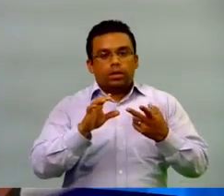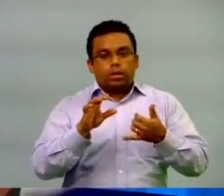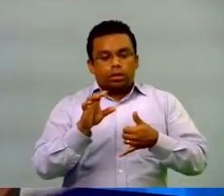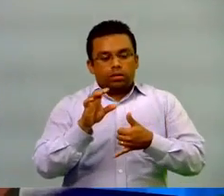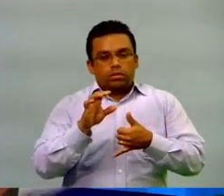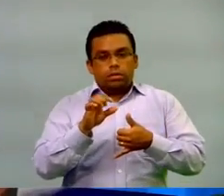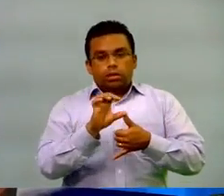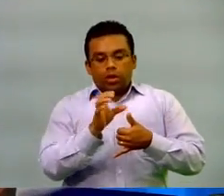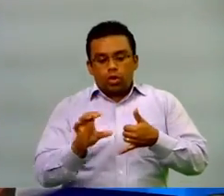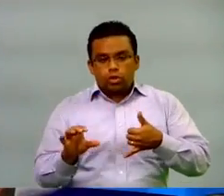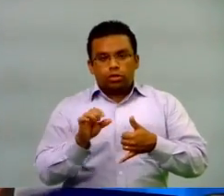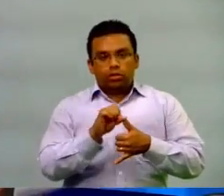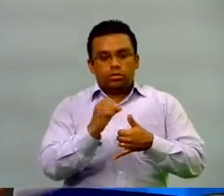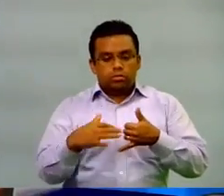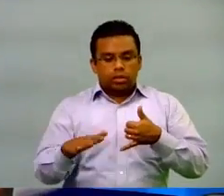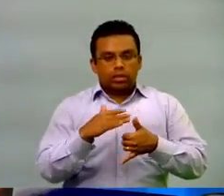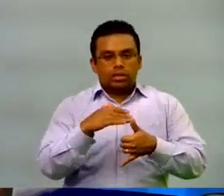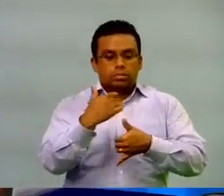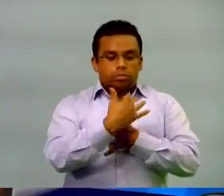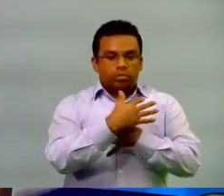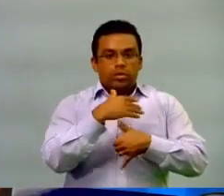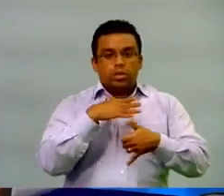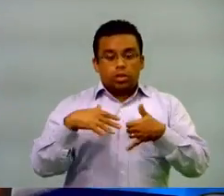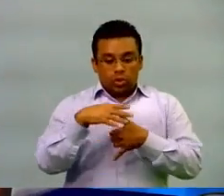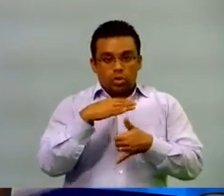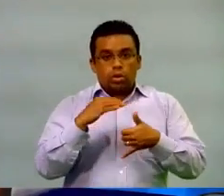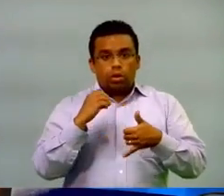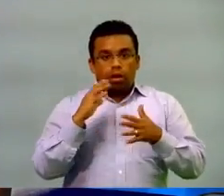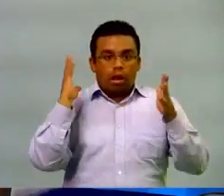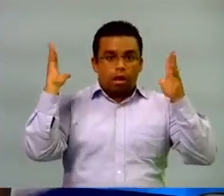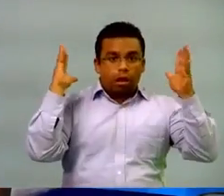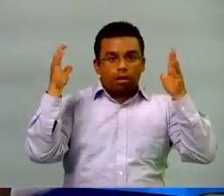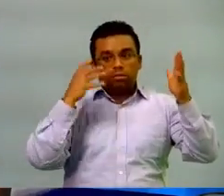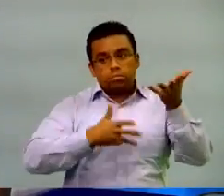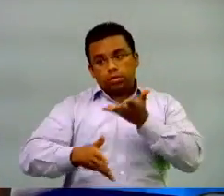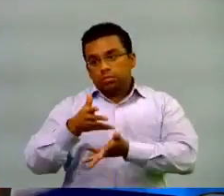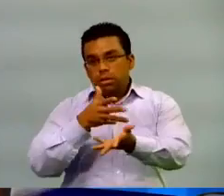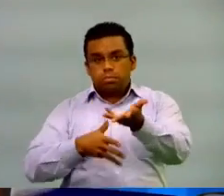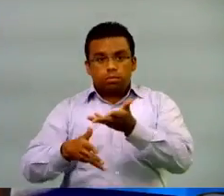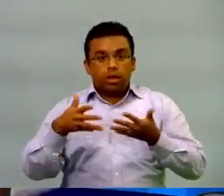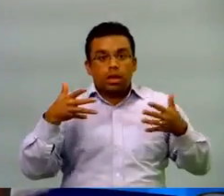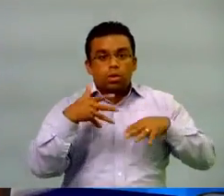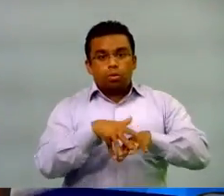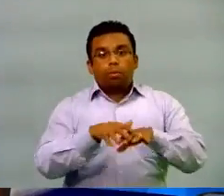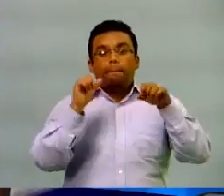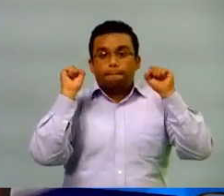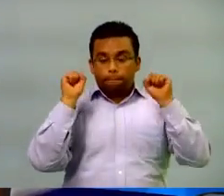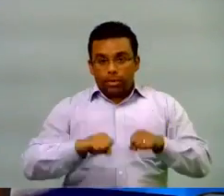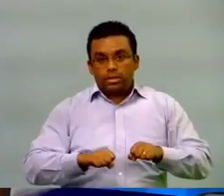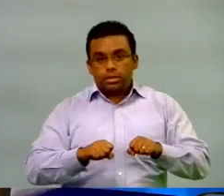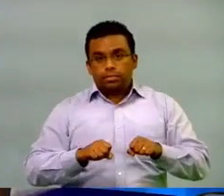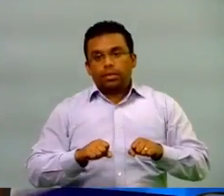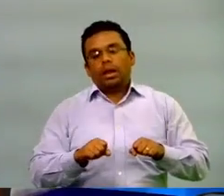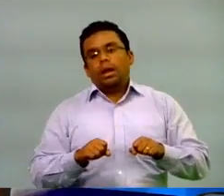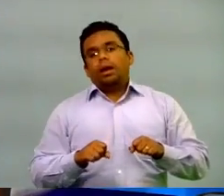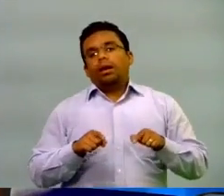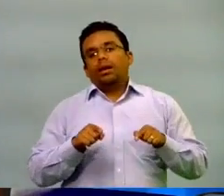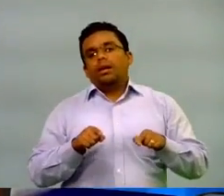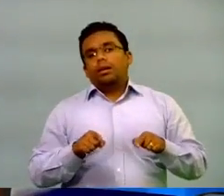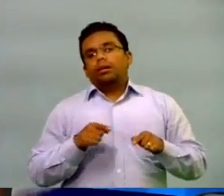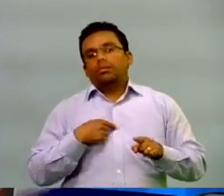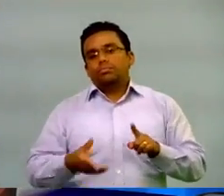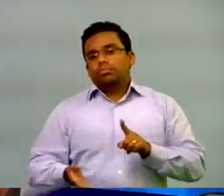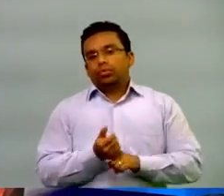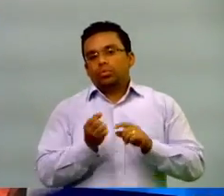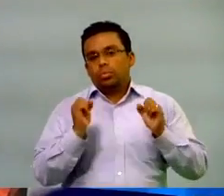compartir con ellos las actividades que están haciendo y de una u otra manera permearlas en la zona donde nosotros nos